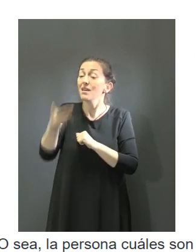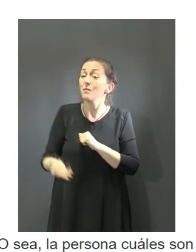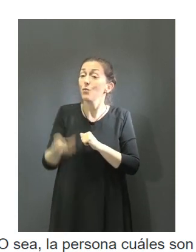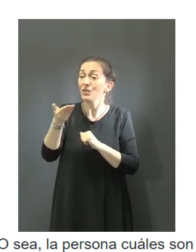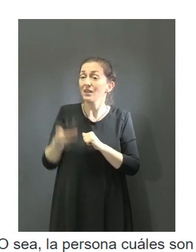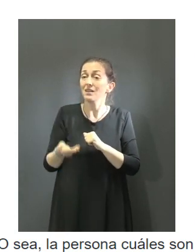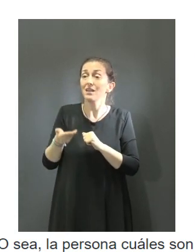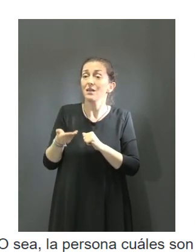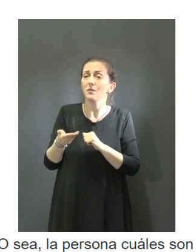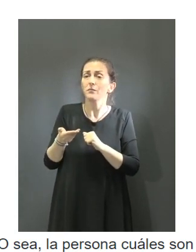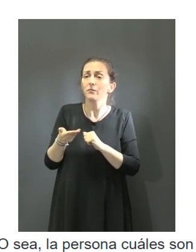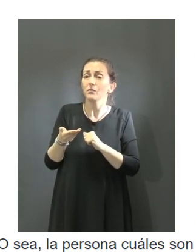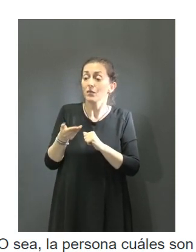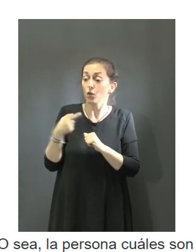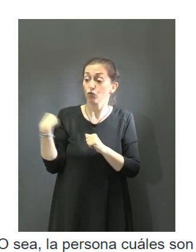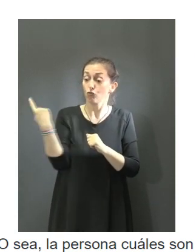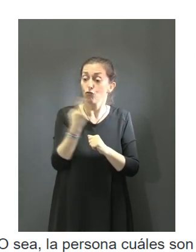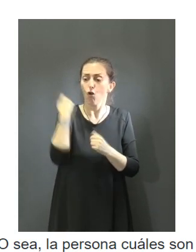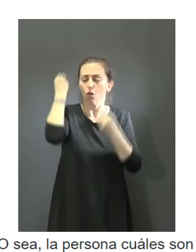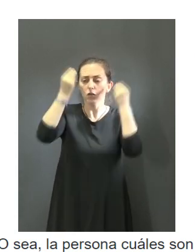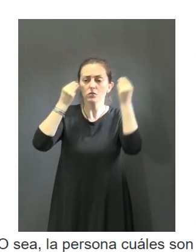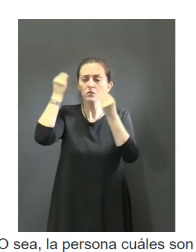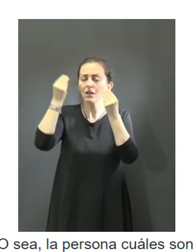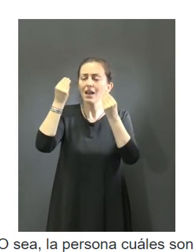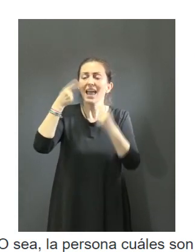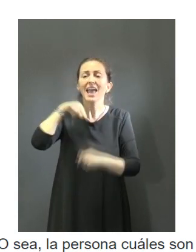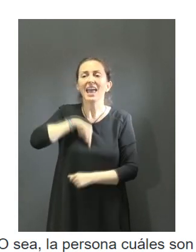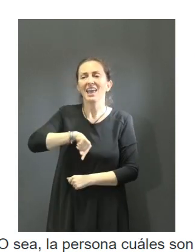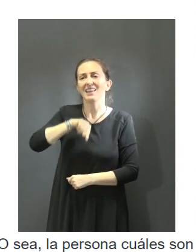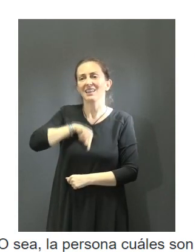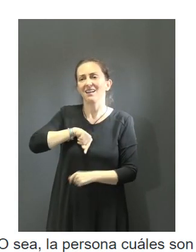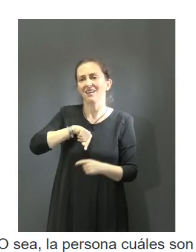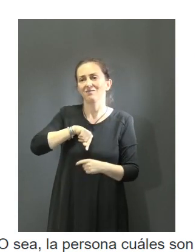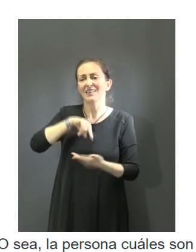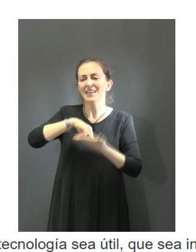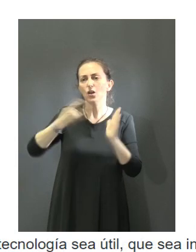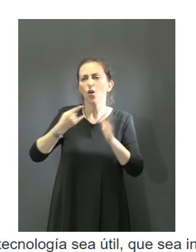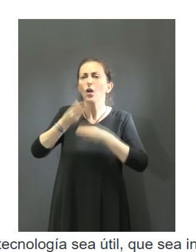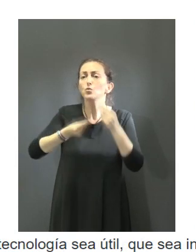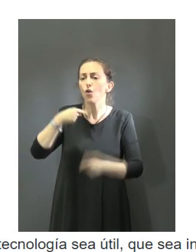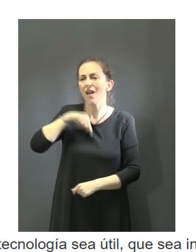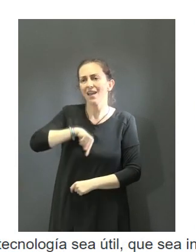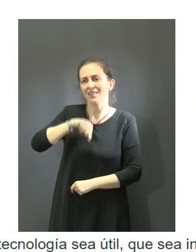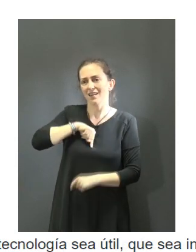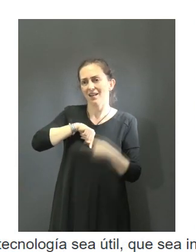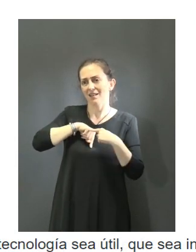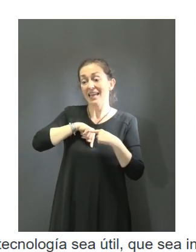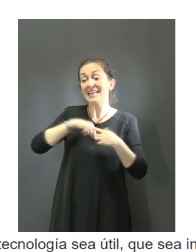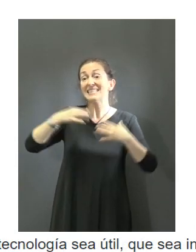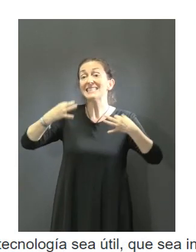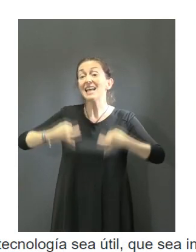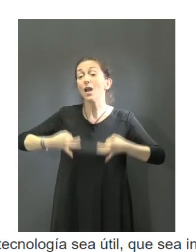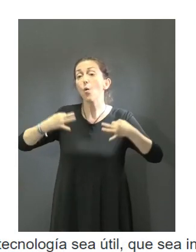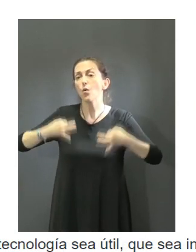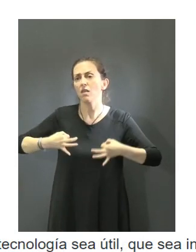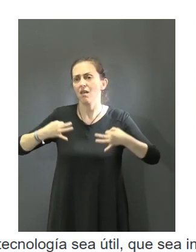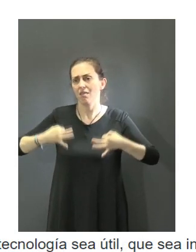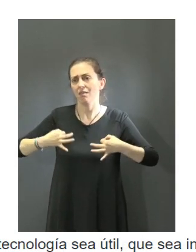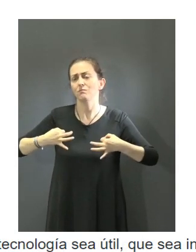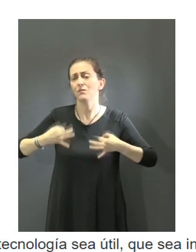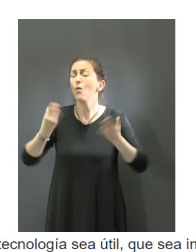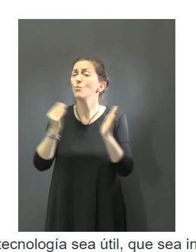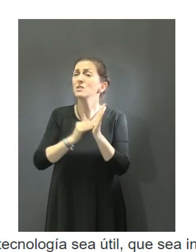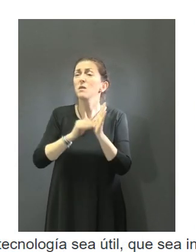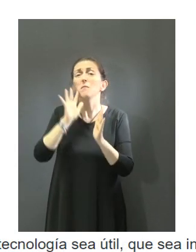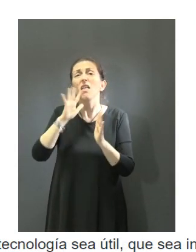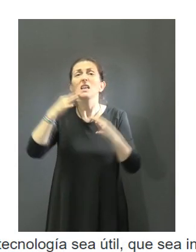la que pues tenemos que pensar que es toda la parte ética también del uso de la tecnología y la parte de la seguridad, que a veces queda